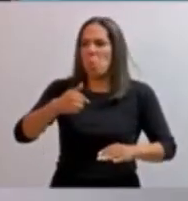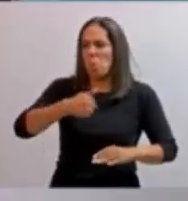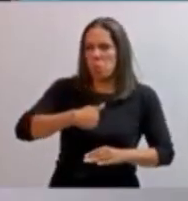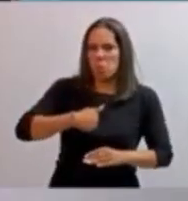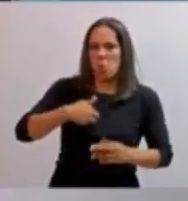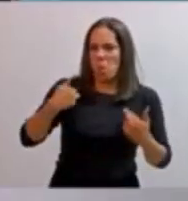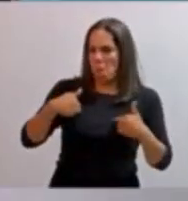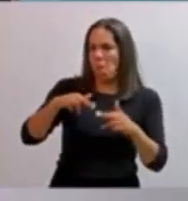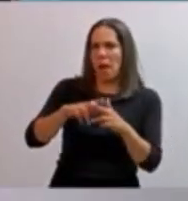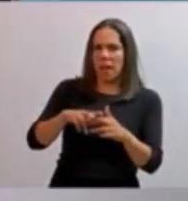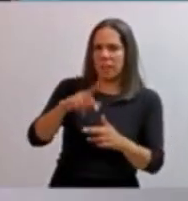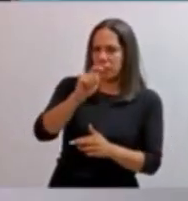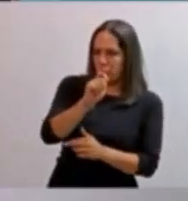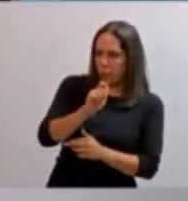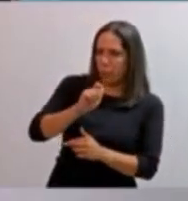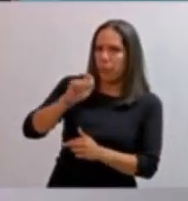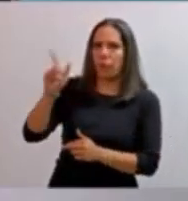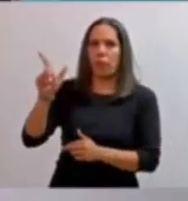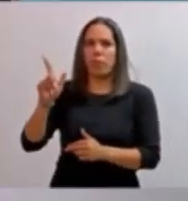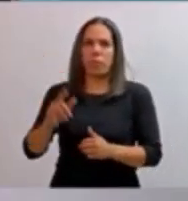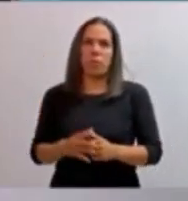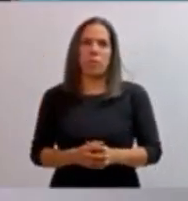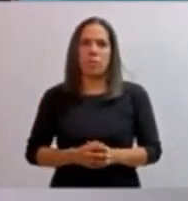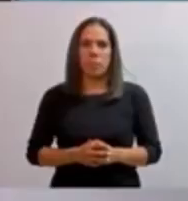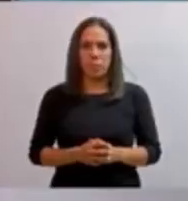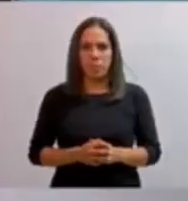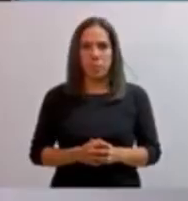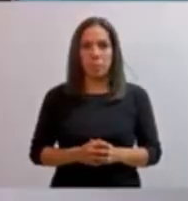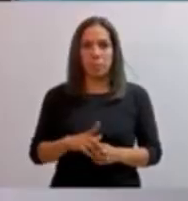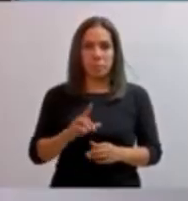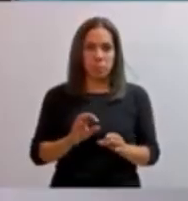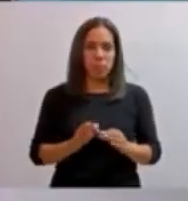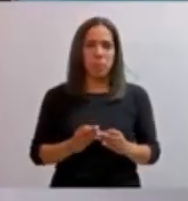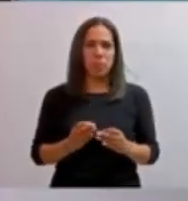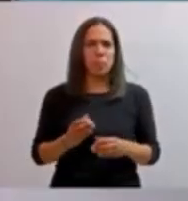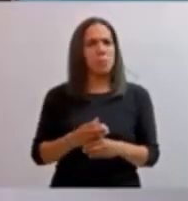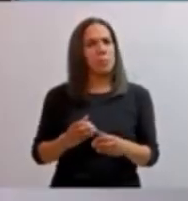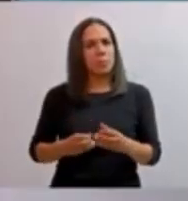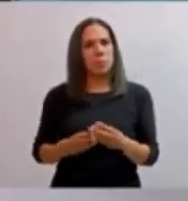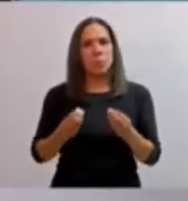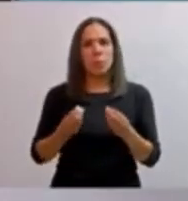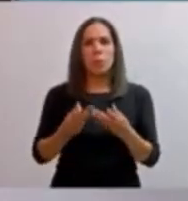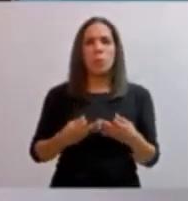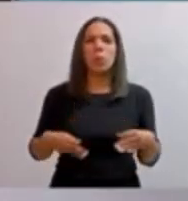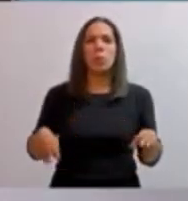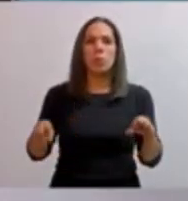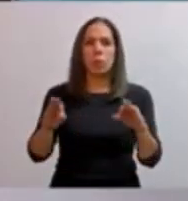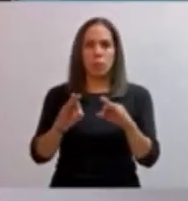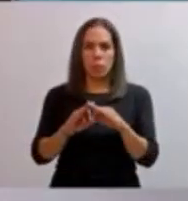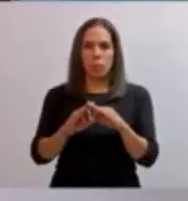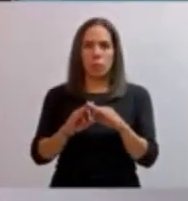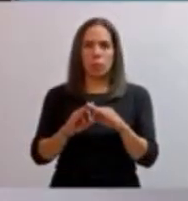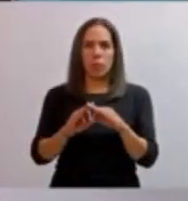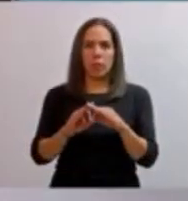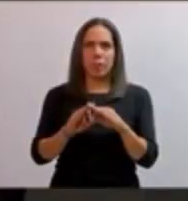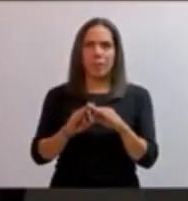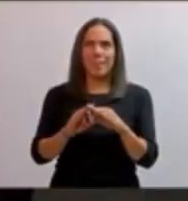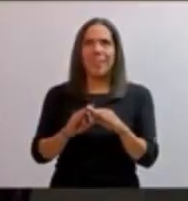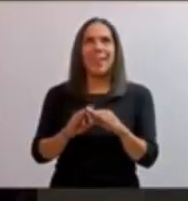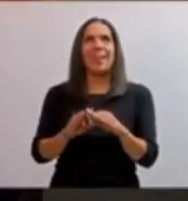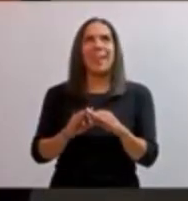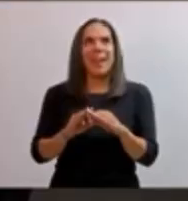que ese es un elemento muy importante, en tanto que nos da la posibilidad